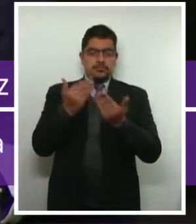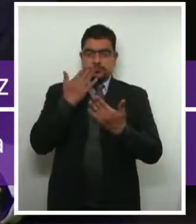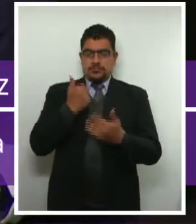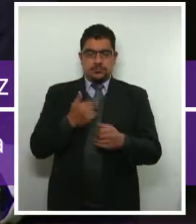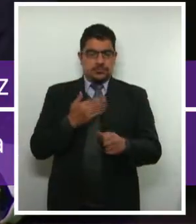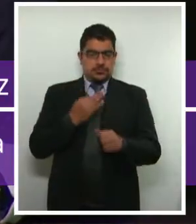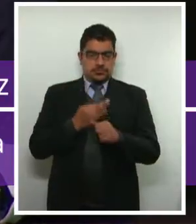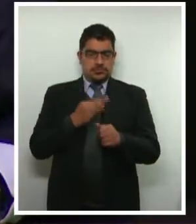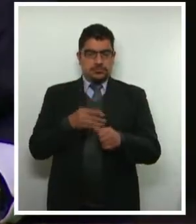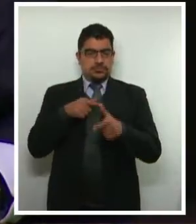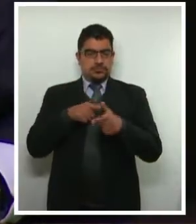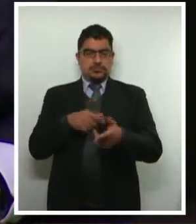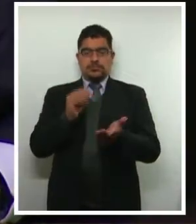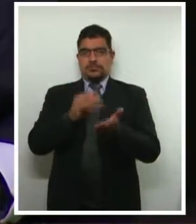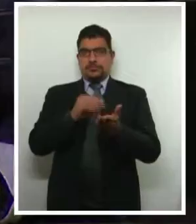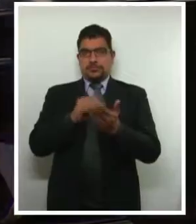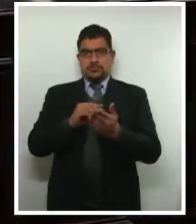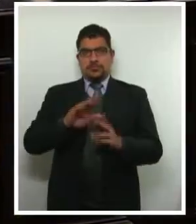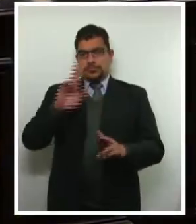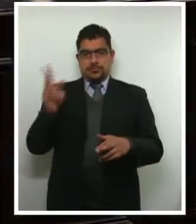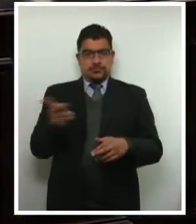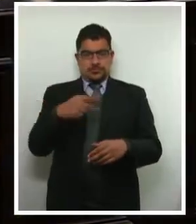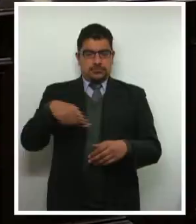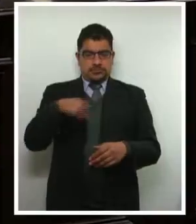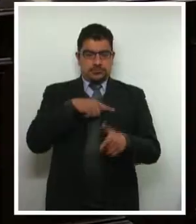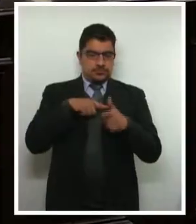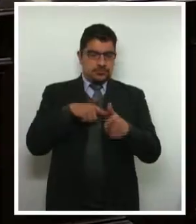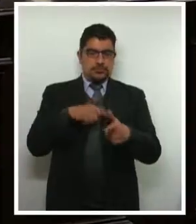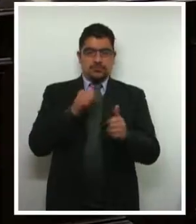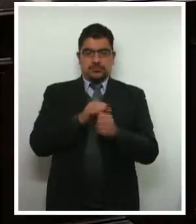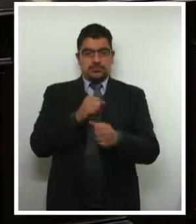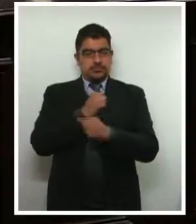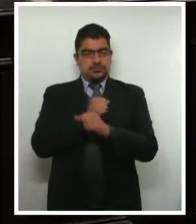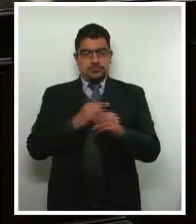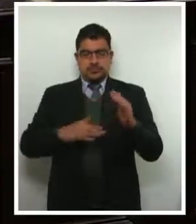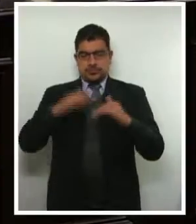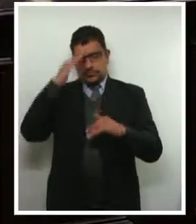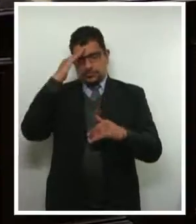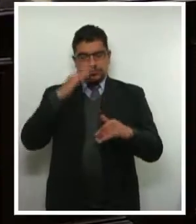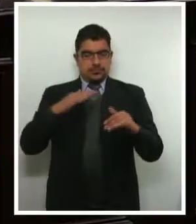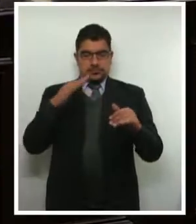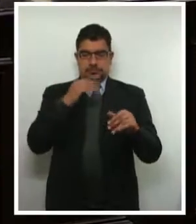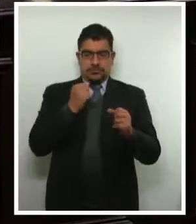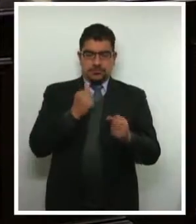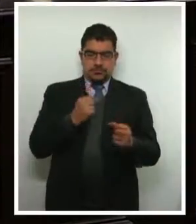Que se mantenga a la resistencia permanente contra el poder autoritario.